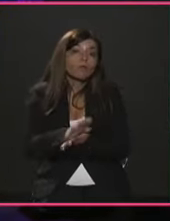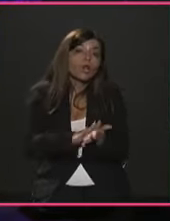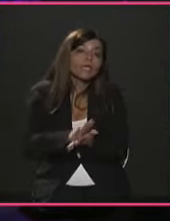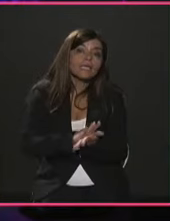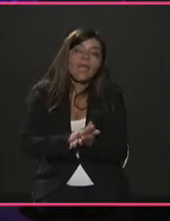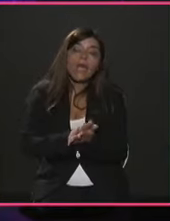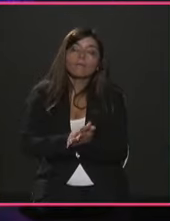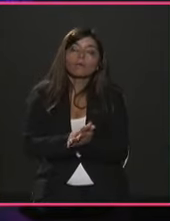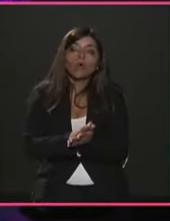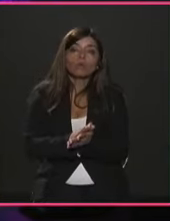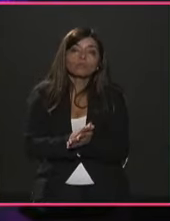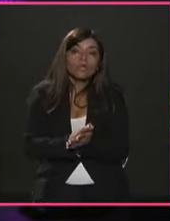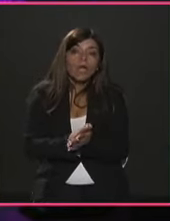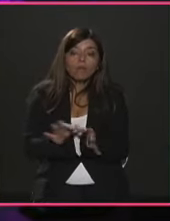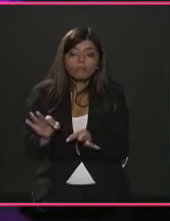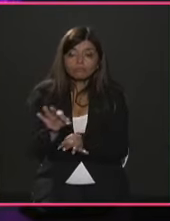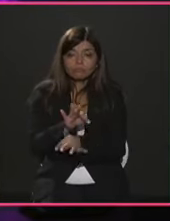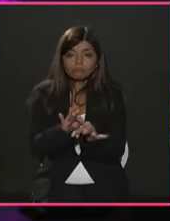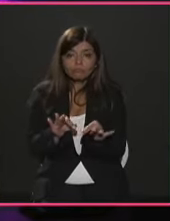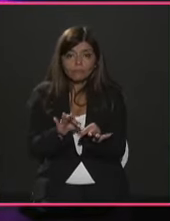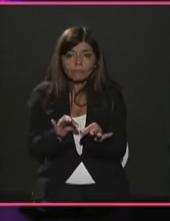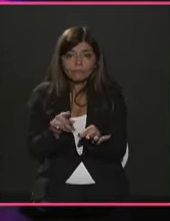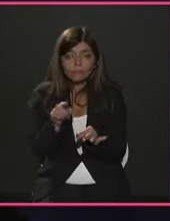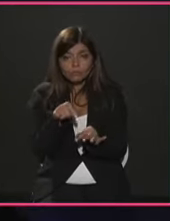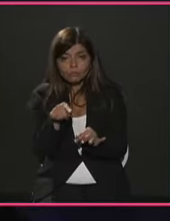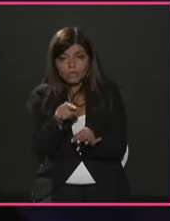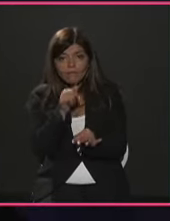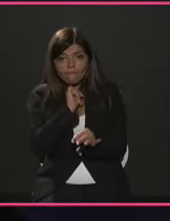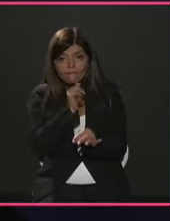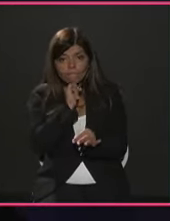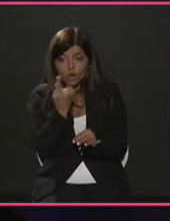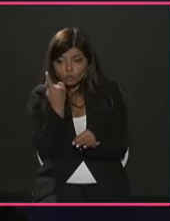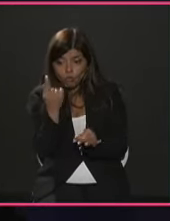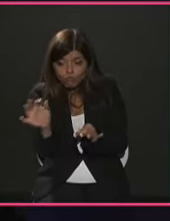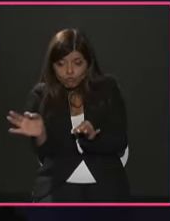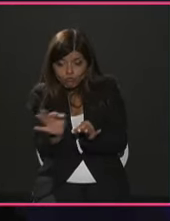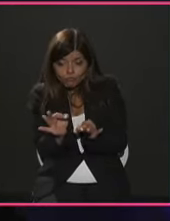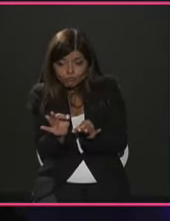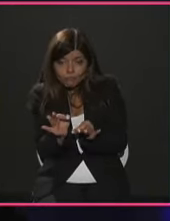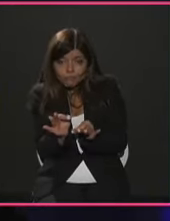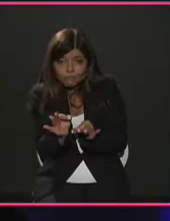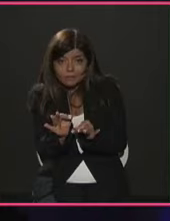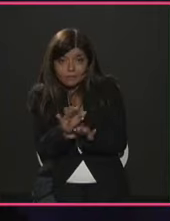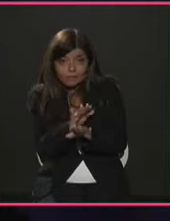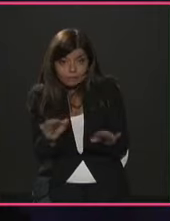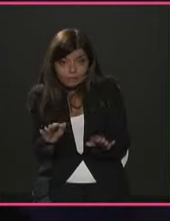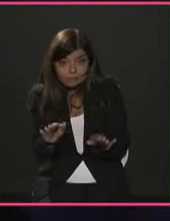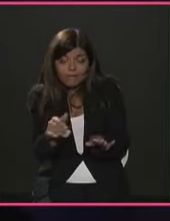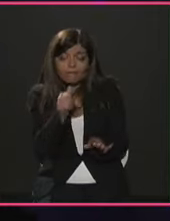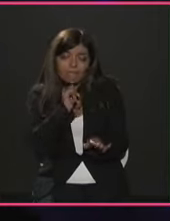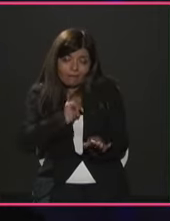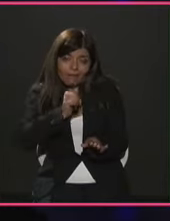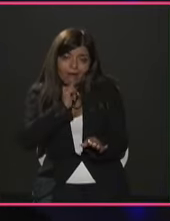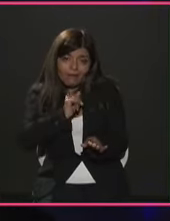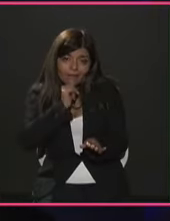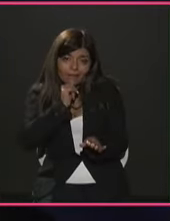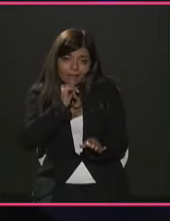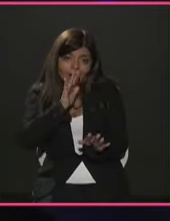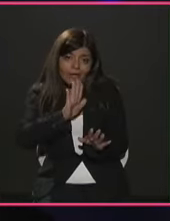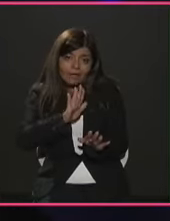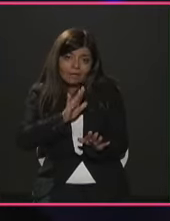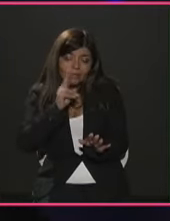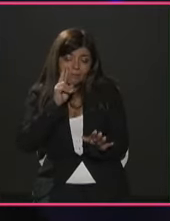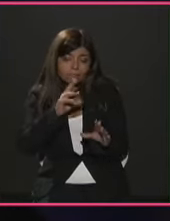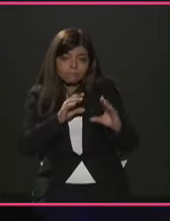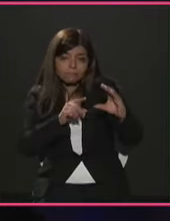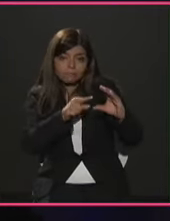ejemplo sería como un puzzle en el cual a ustedes les falta una pieza para terminar el puzzle y les dicen ven